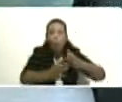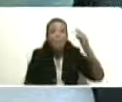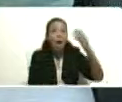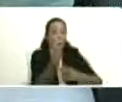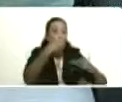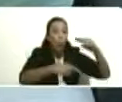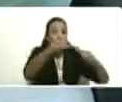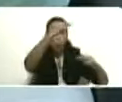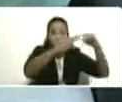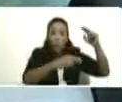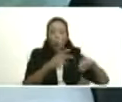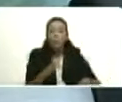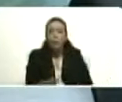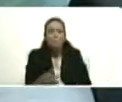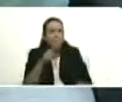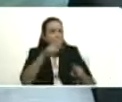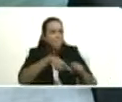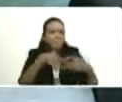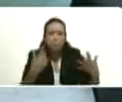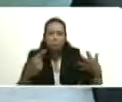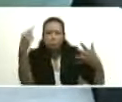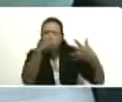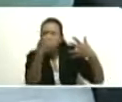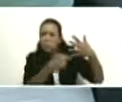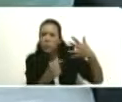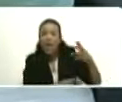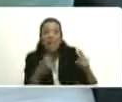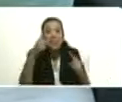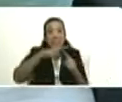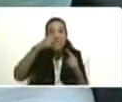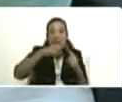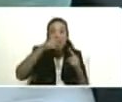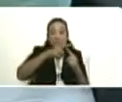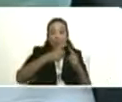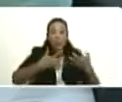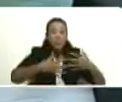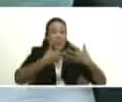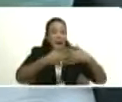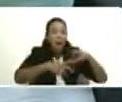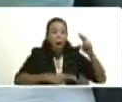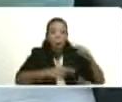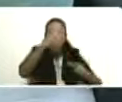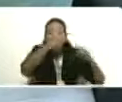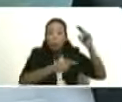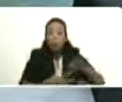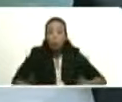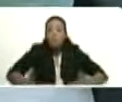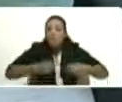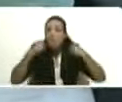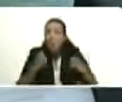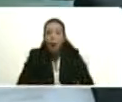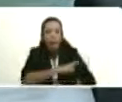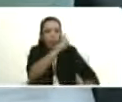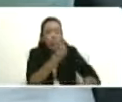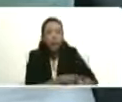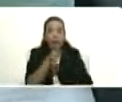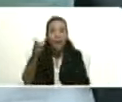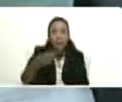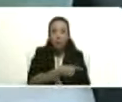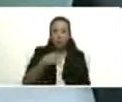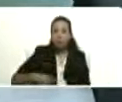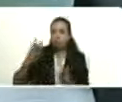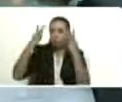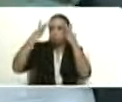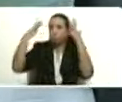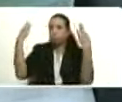construcciones, para todo tipo de maquinaria que se requiera. Esta gente está en capacidad de